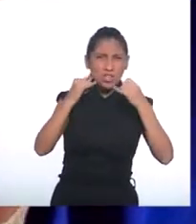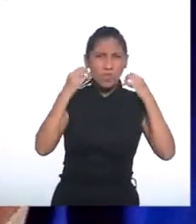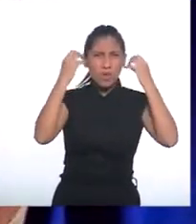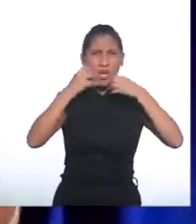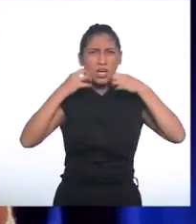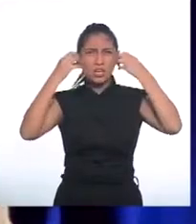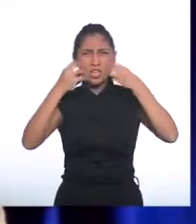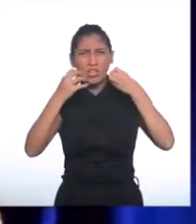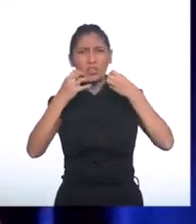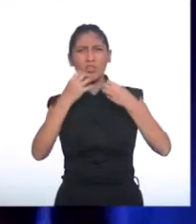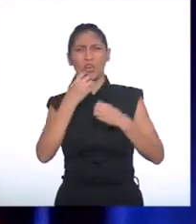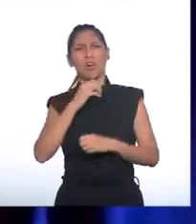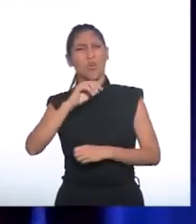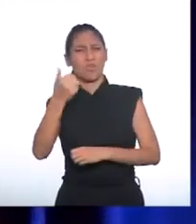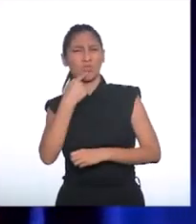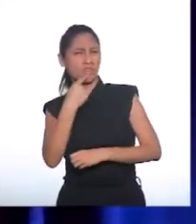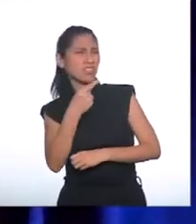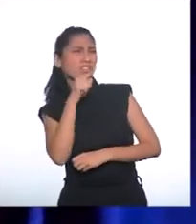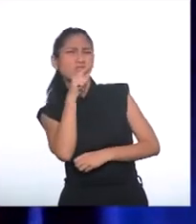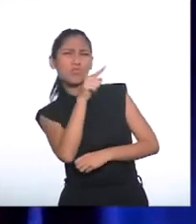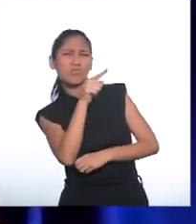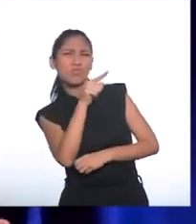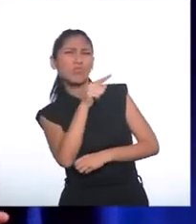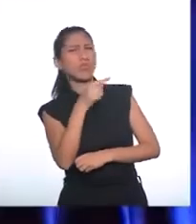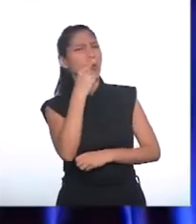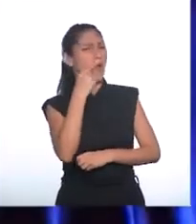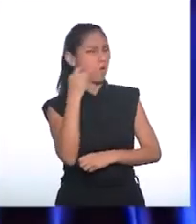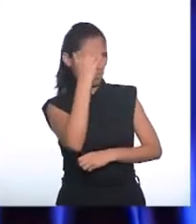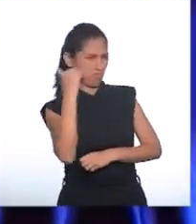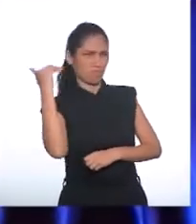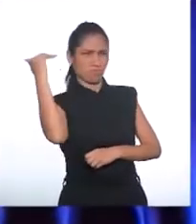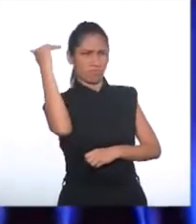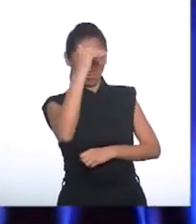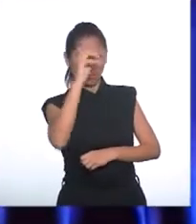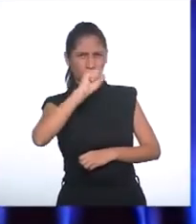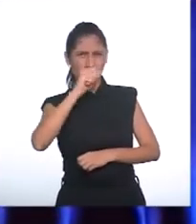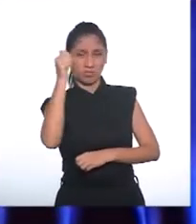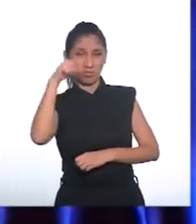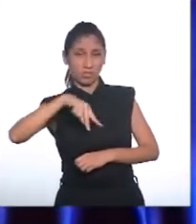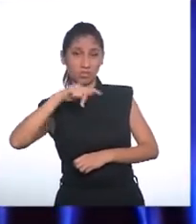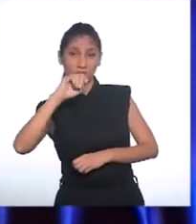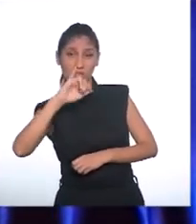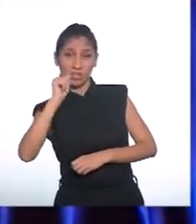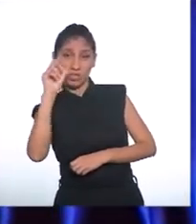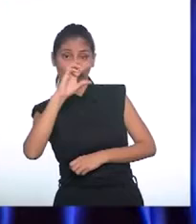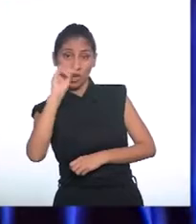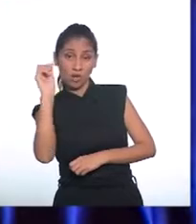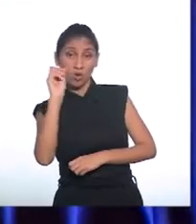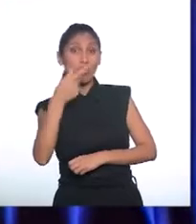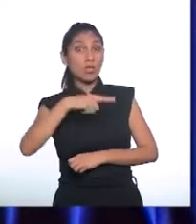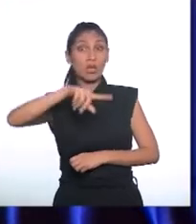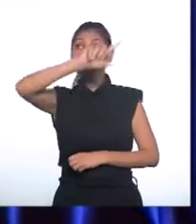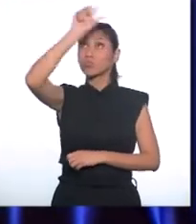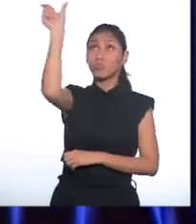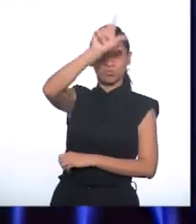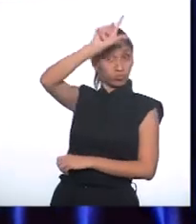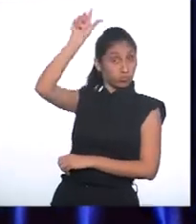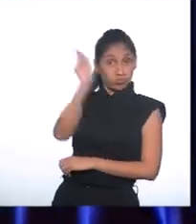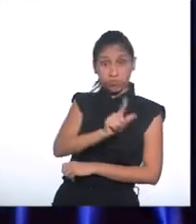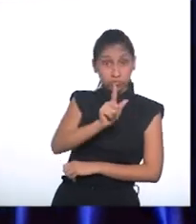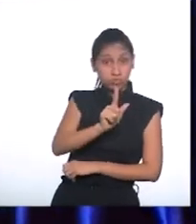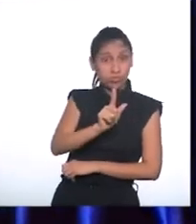antes le dicen señor Santiago. Si el rayo que truena en la hora